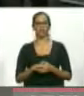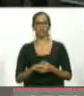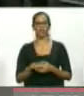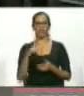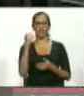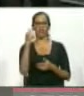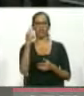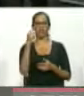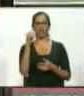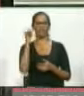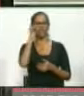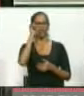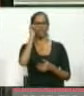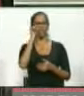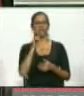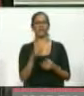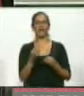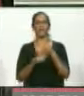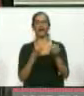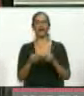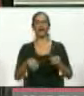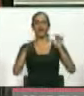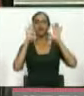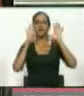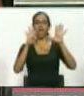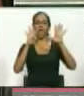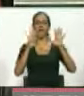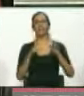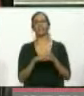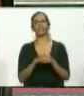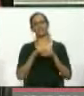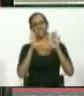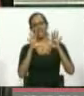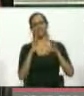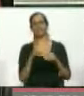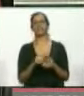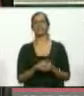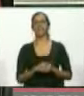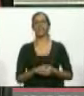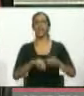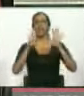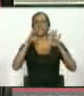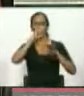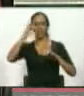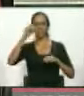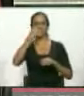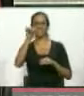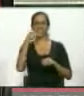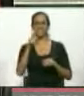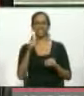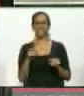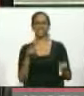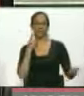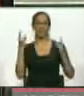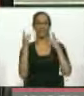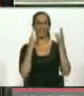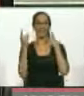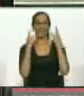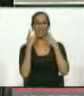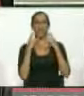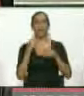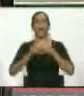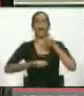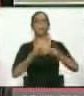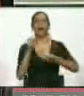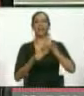vamos a hacerlo el 9 y 10 décimo aniversario de zurda konducta que se prendan las alarmas vamos a